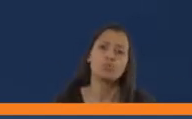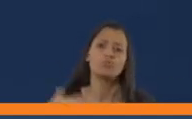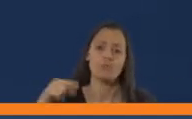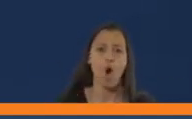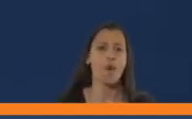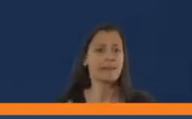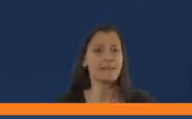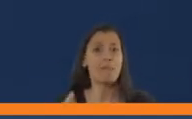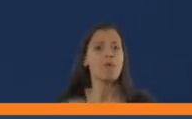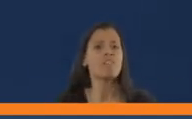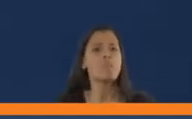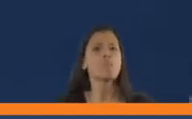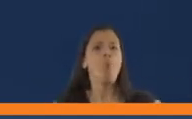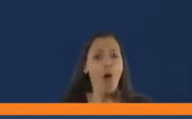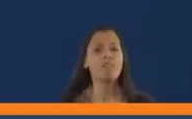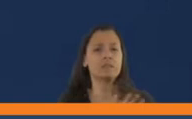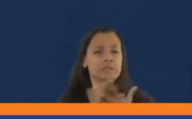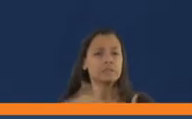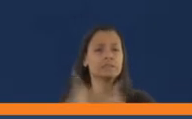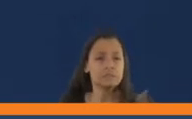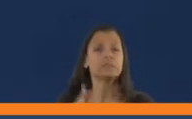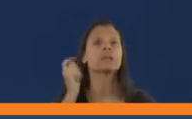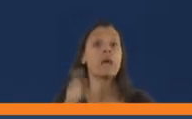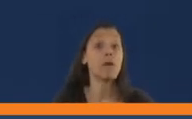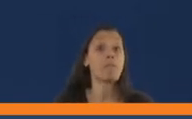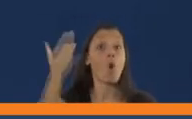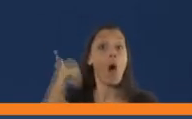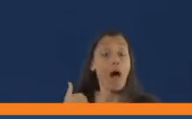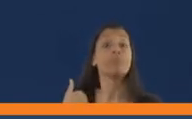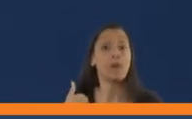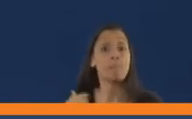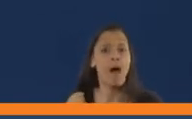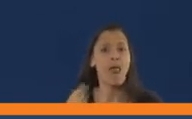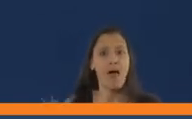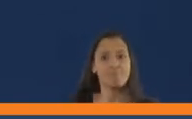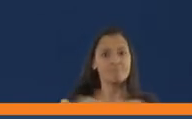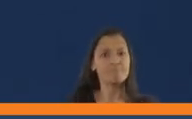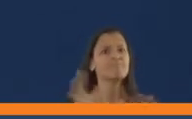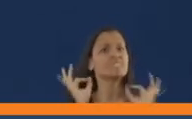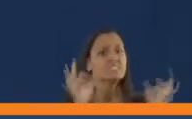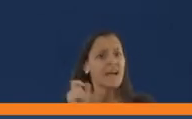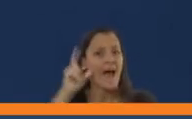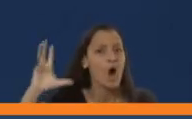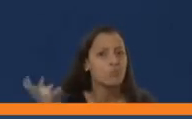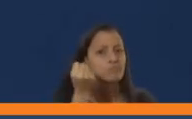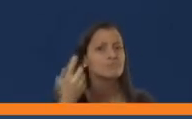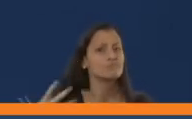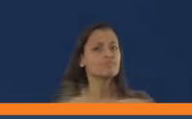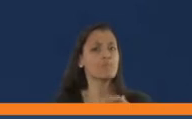reconstruir las instituciones que fueron pensadas precisamente para integrarnos la